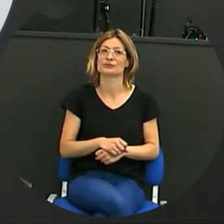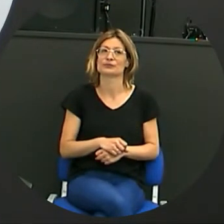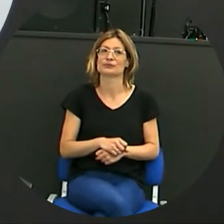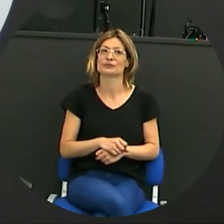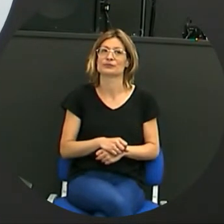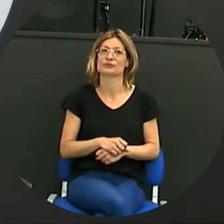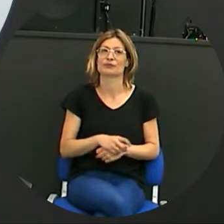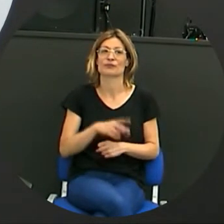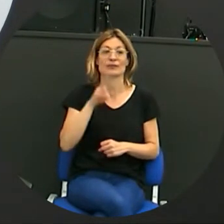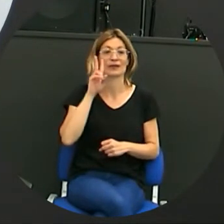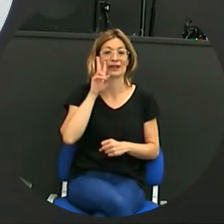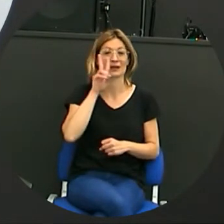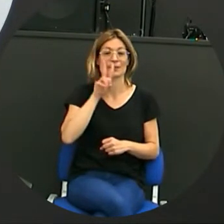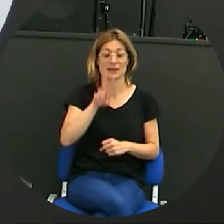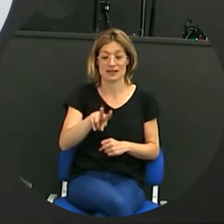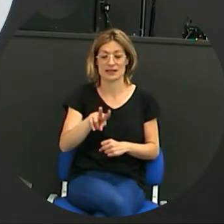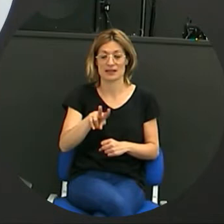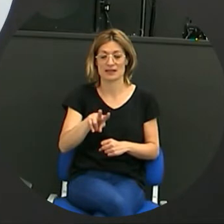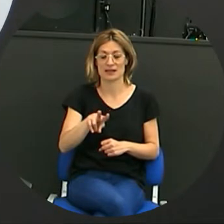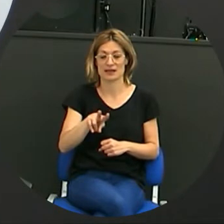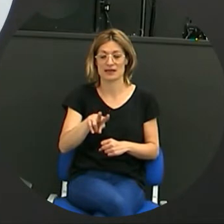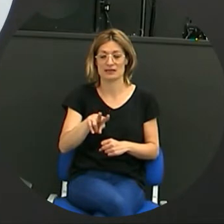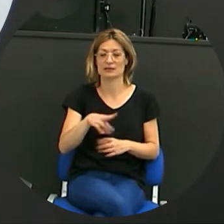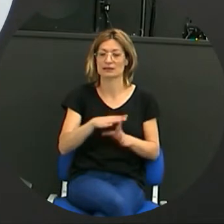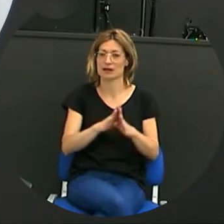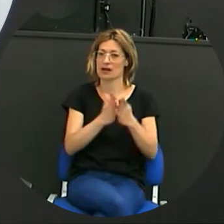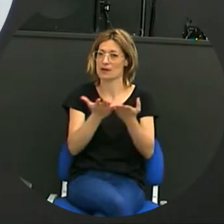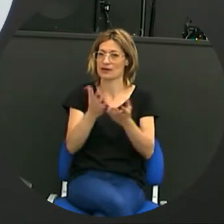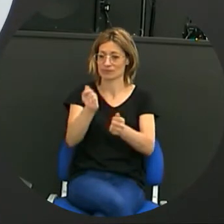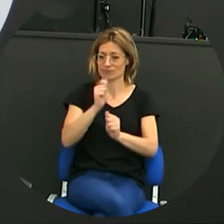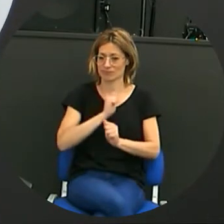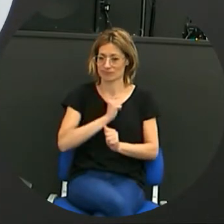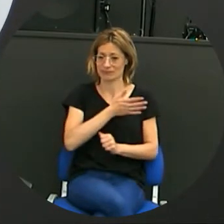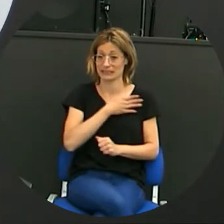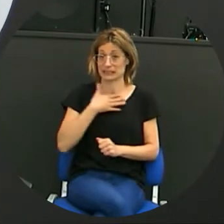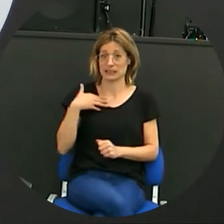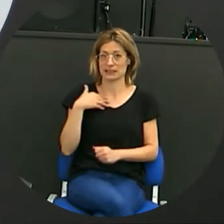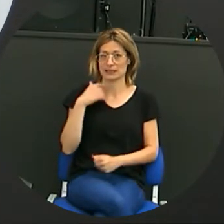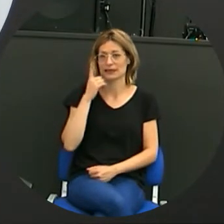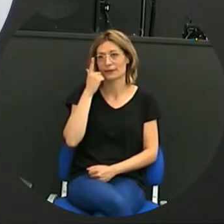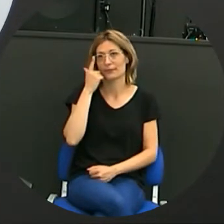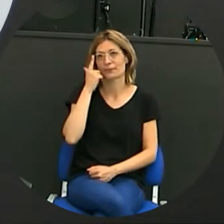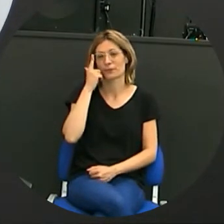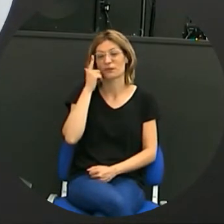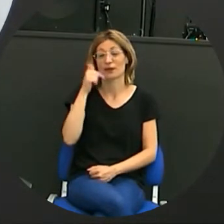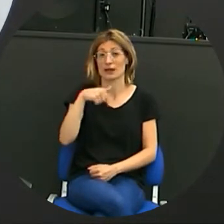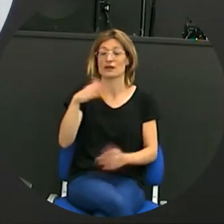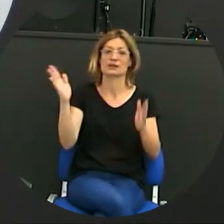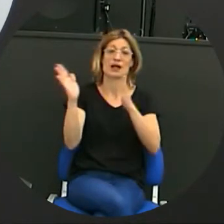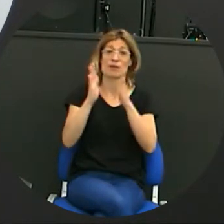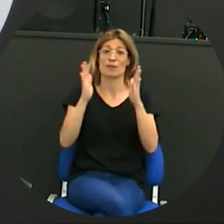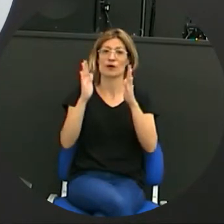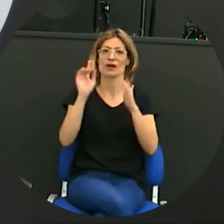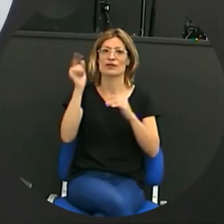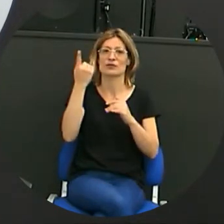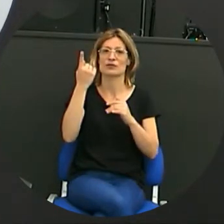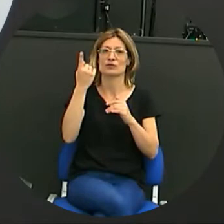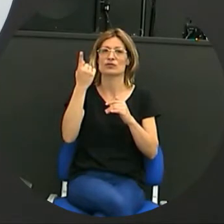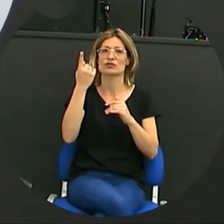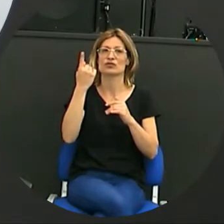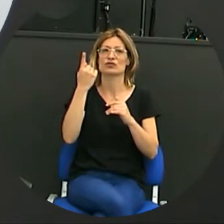evidencia del Evangelio. Y Dios nos dio en esta época el consumado